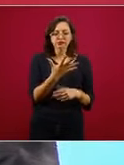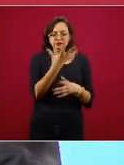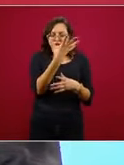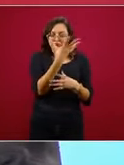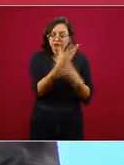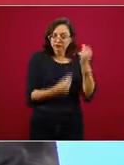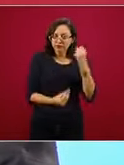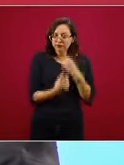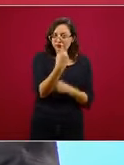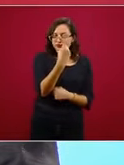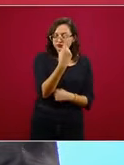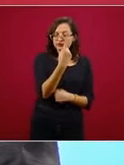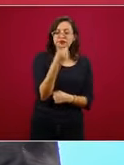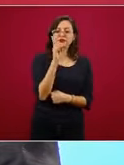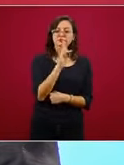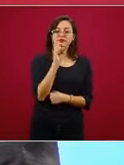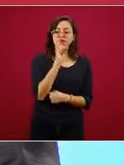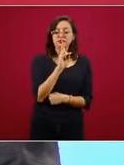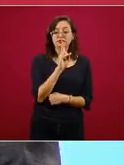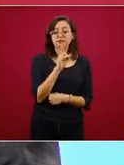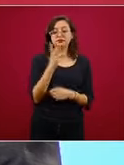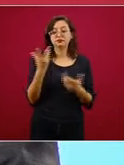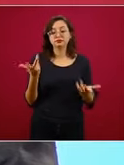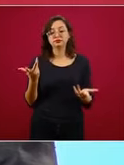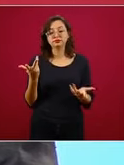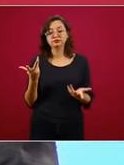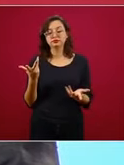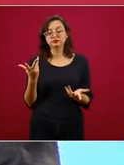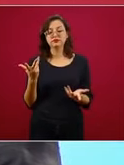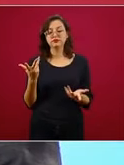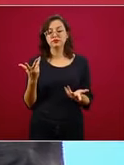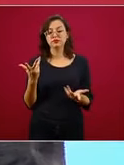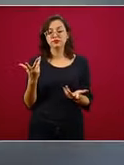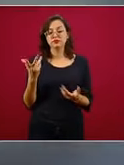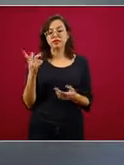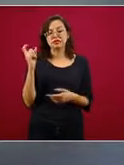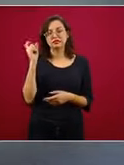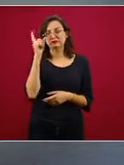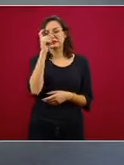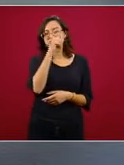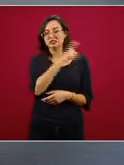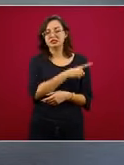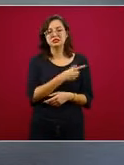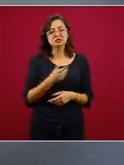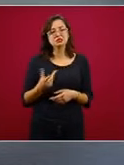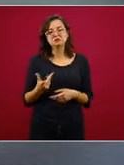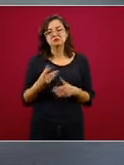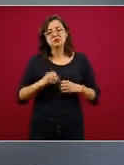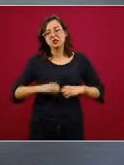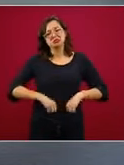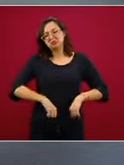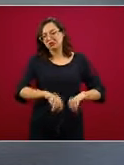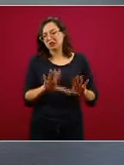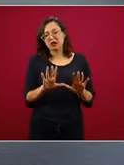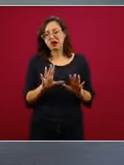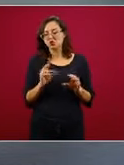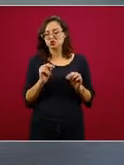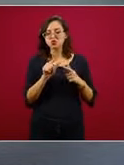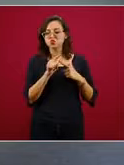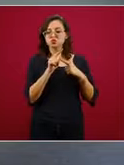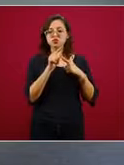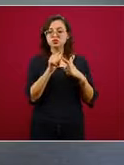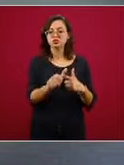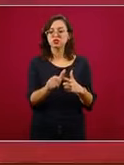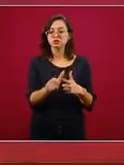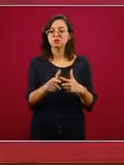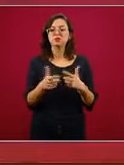alguna razón difícil de explicar, porque no es solamente técnica, se abandonó este procedimiento y